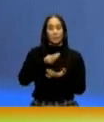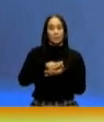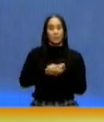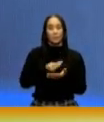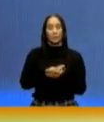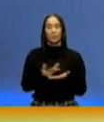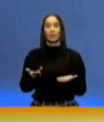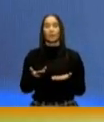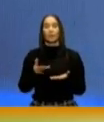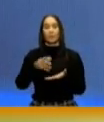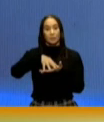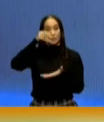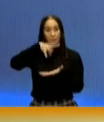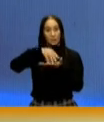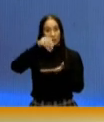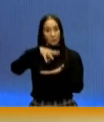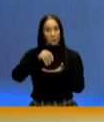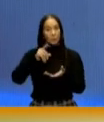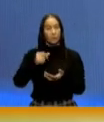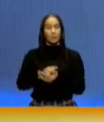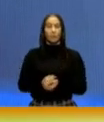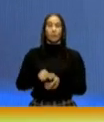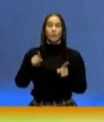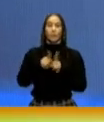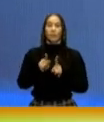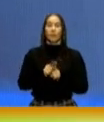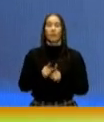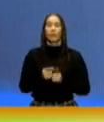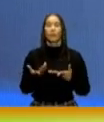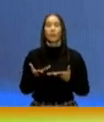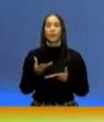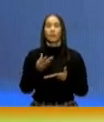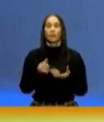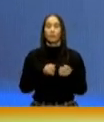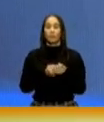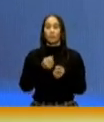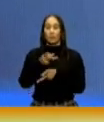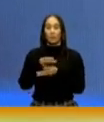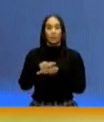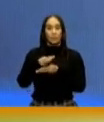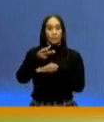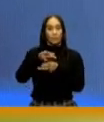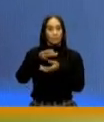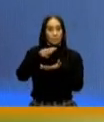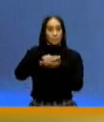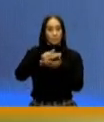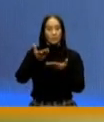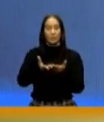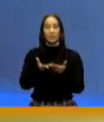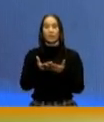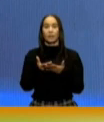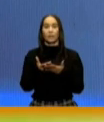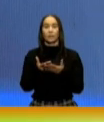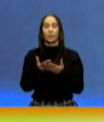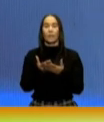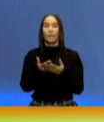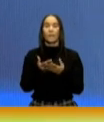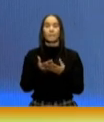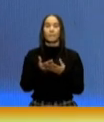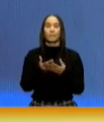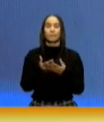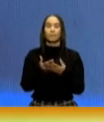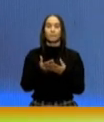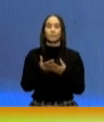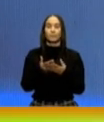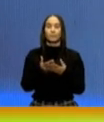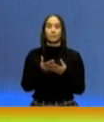pesos entonces El poder adquisitivo del peso bajó y yo le pregunto a usted usted está ganando esta